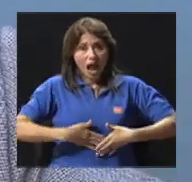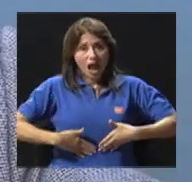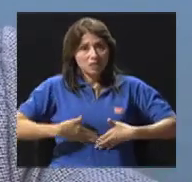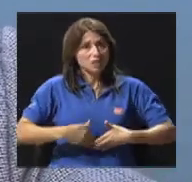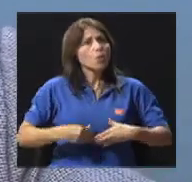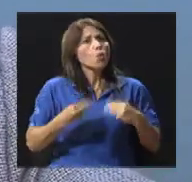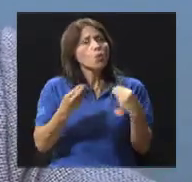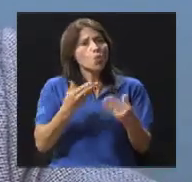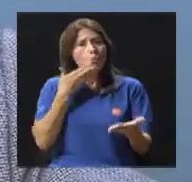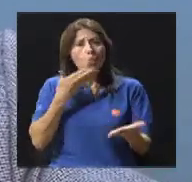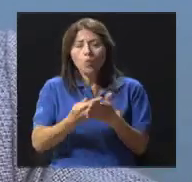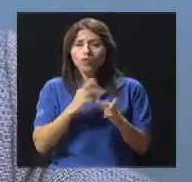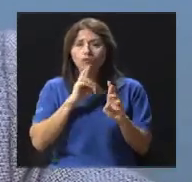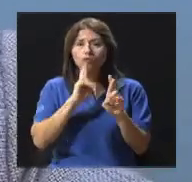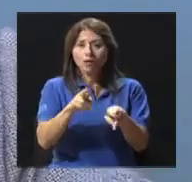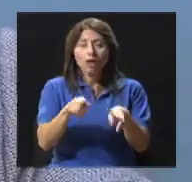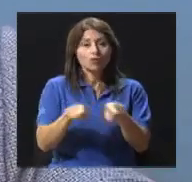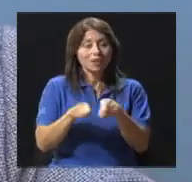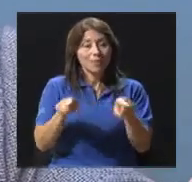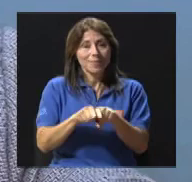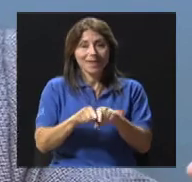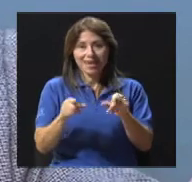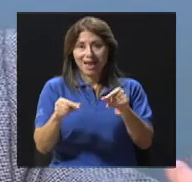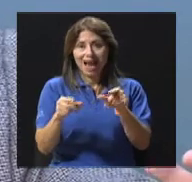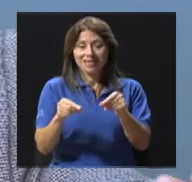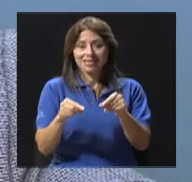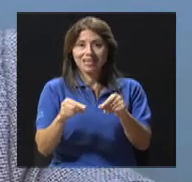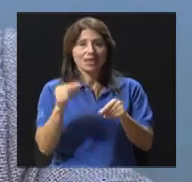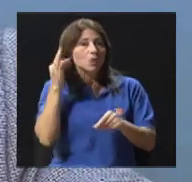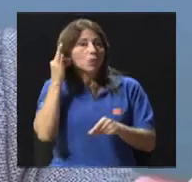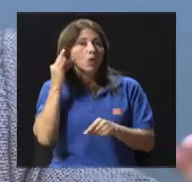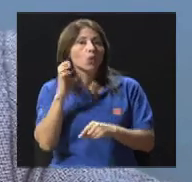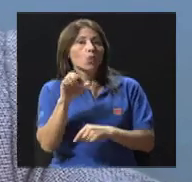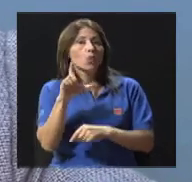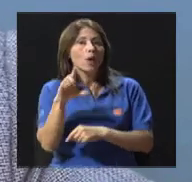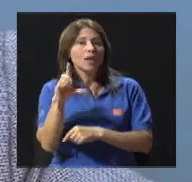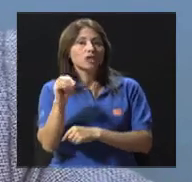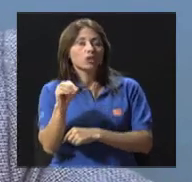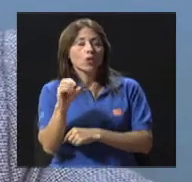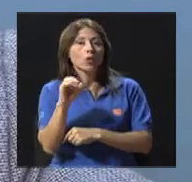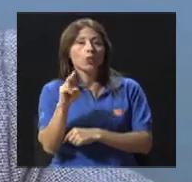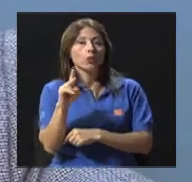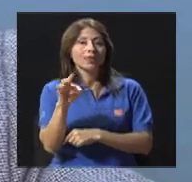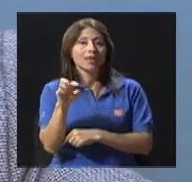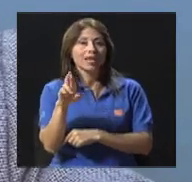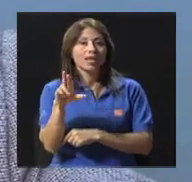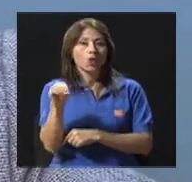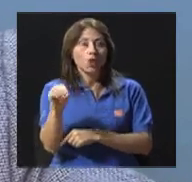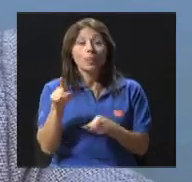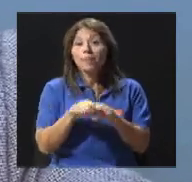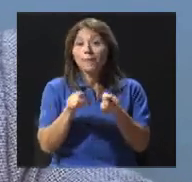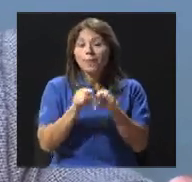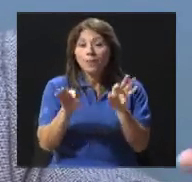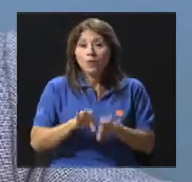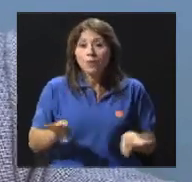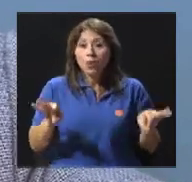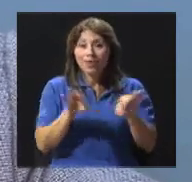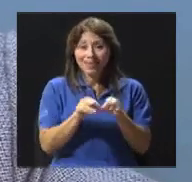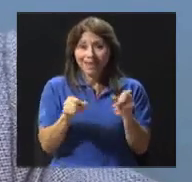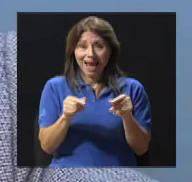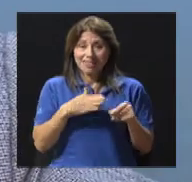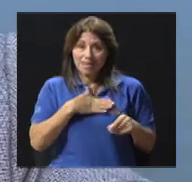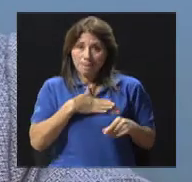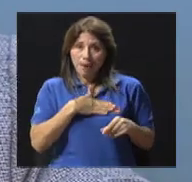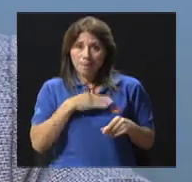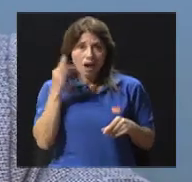muy positivo el cáncer de cuello uterino. Es un reto muy importante el cáncer de mama, que ha mostrado tendencias al crecimiento tanto en la